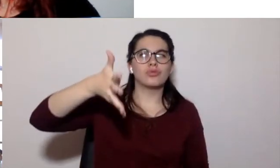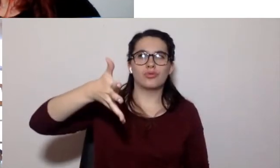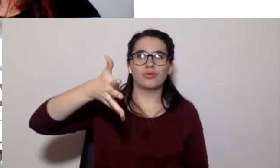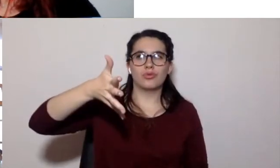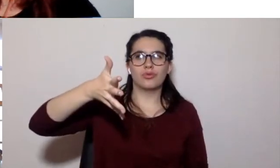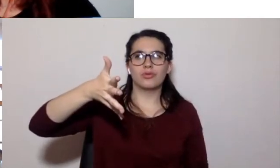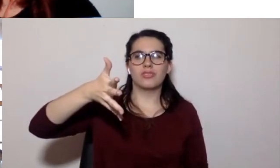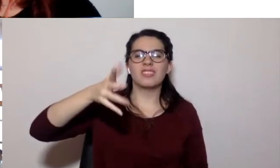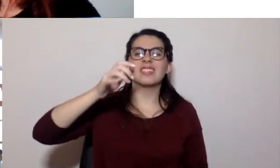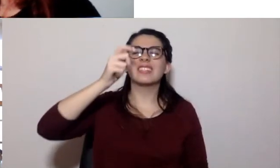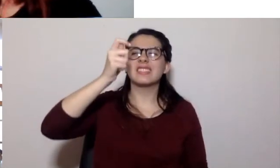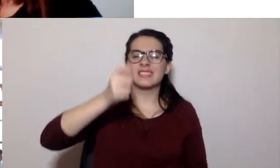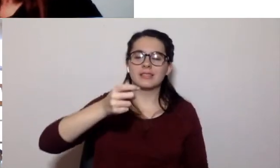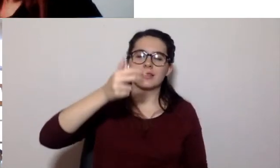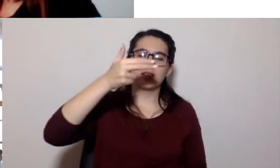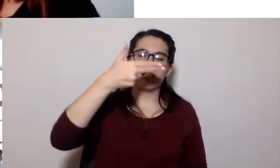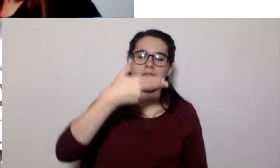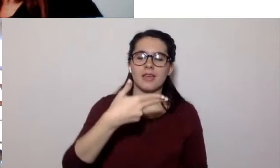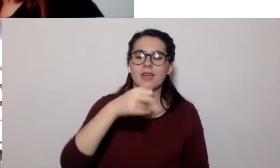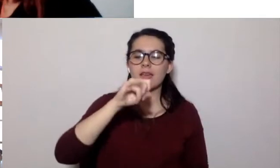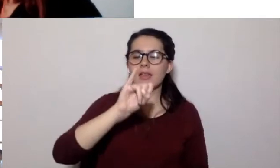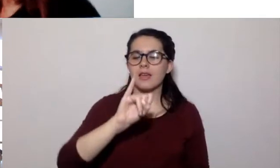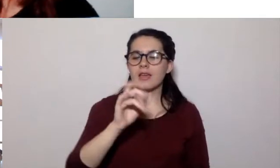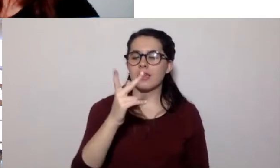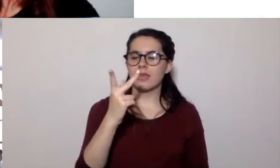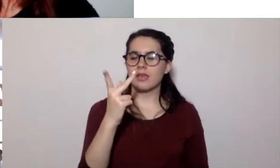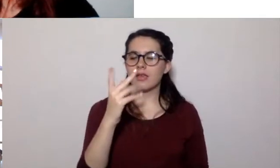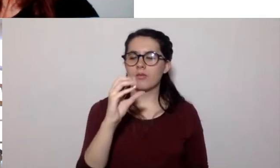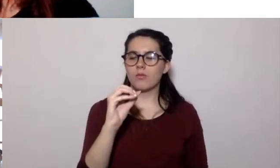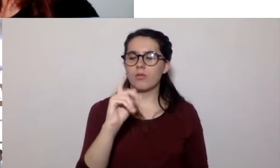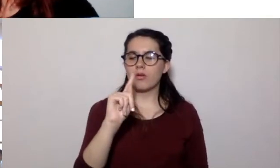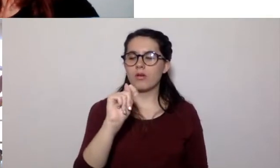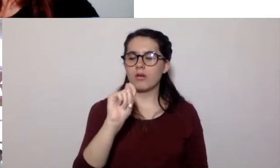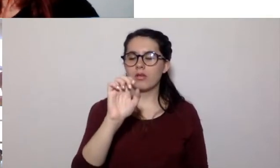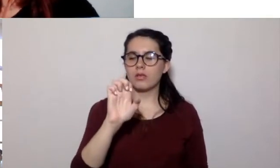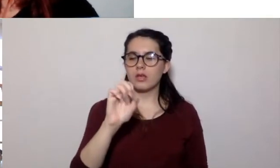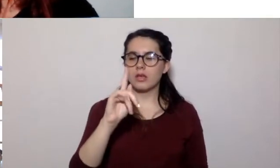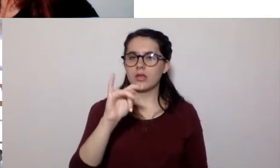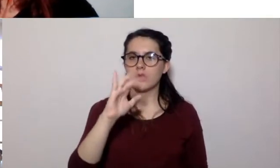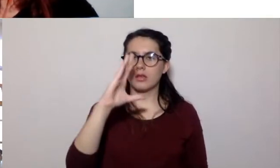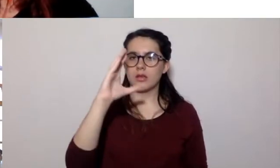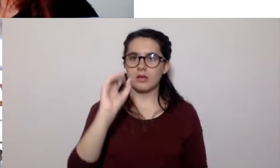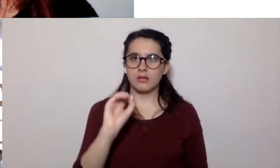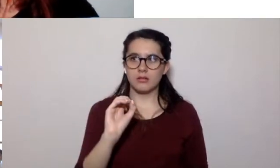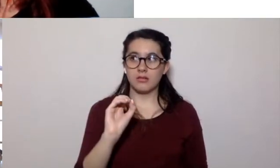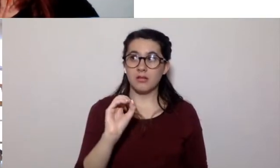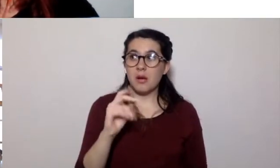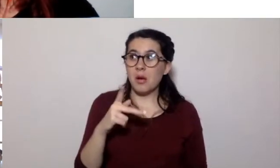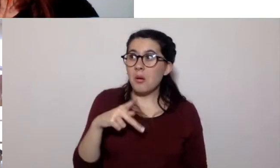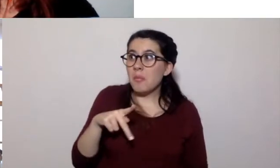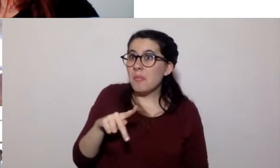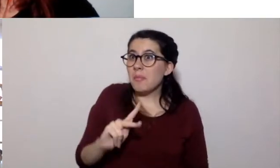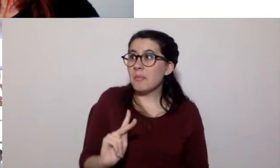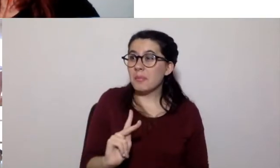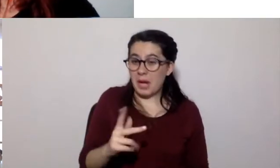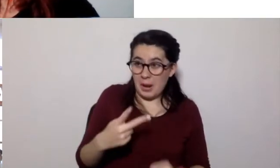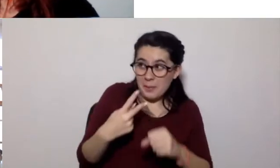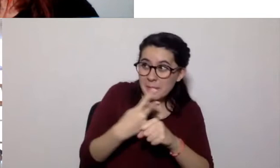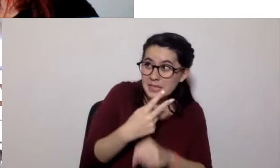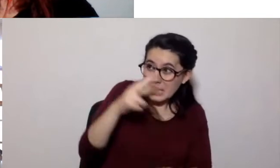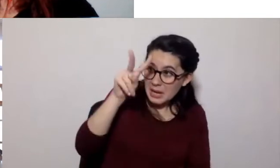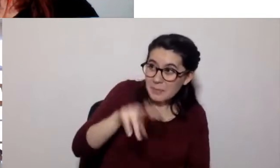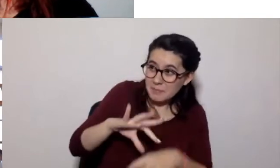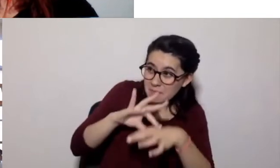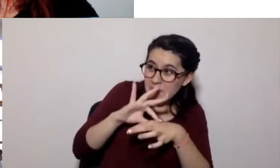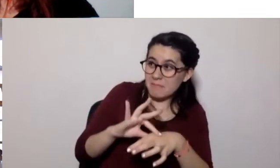hipotético. Sí, y de una manera negativa, ¿no? Y de algo que ni siquiera sé si va a pasar o no.